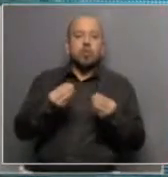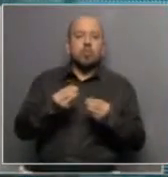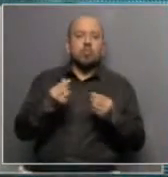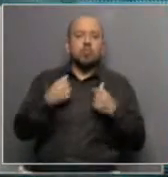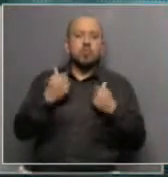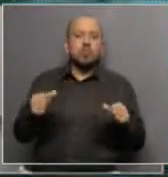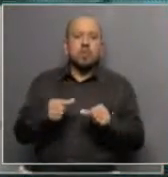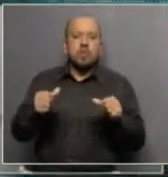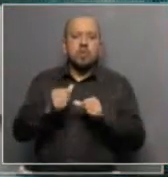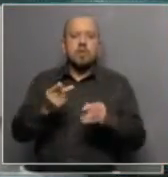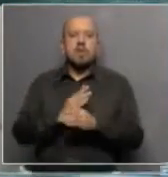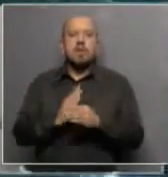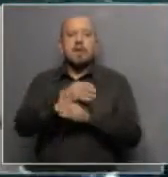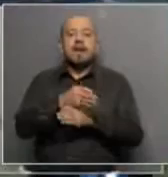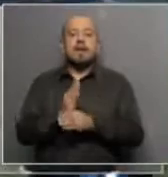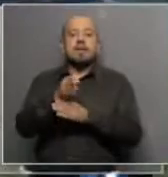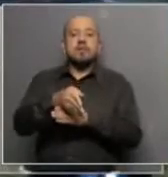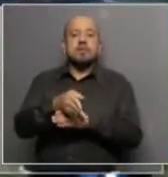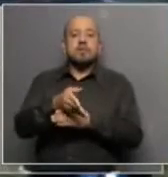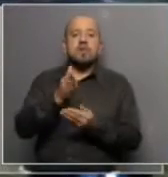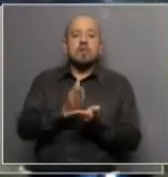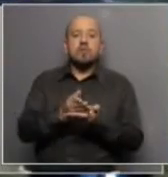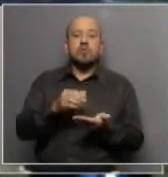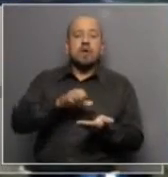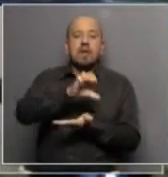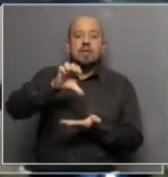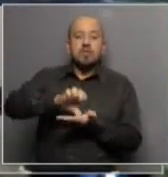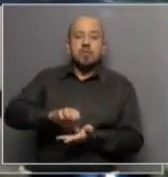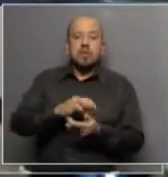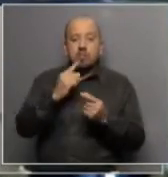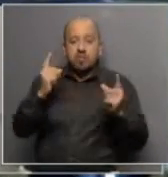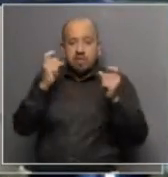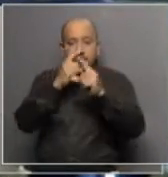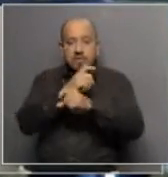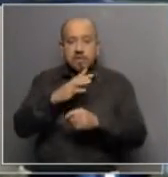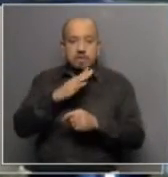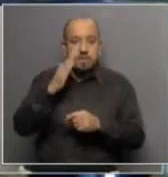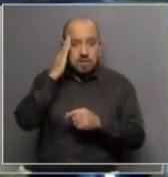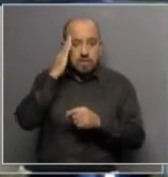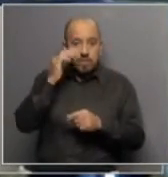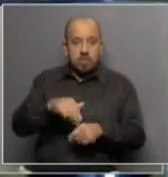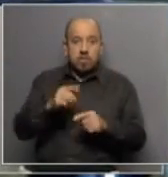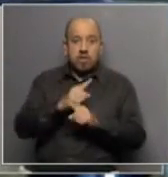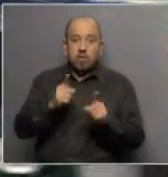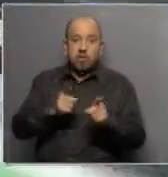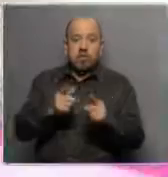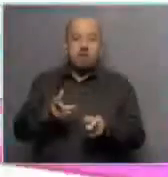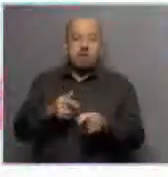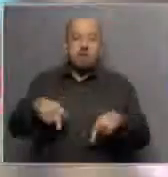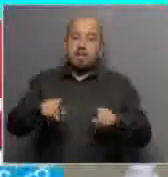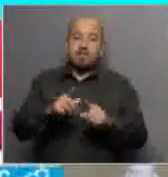regulo el acceso como derecho a la ciudad? Es muy difícil. El mercado ya sabemos que no va a regular para todos por